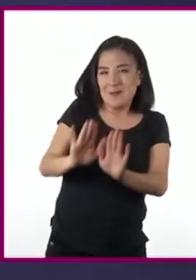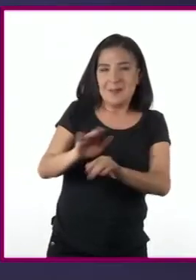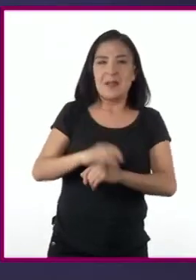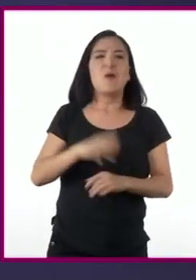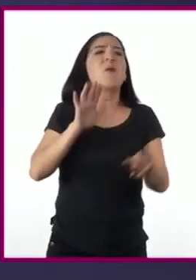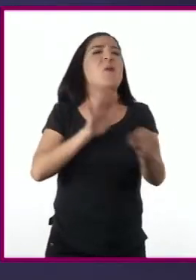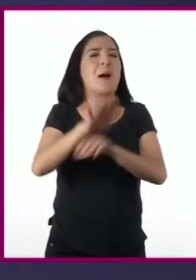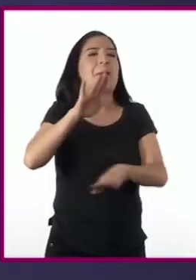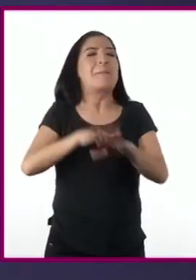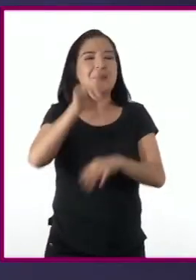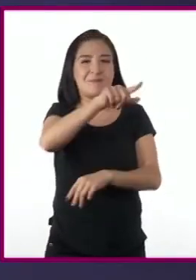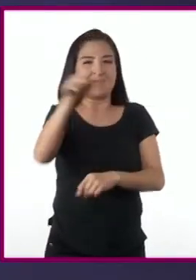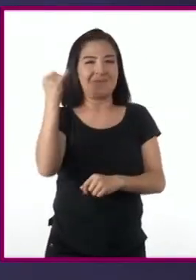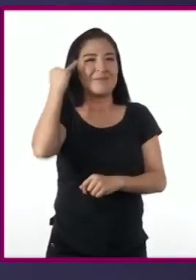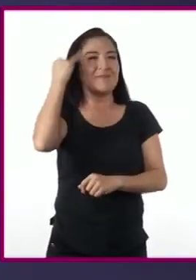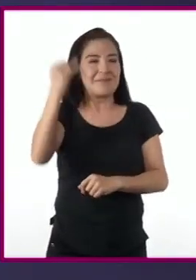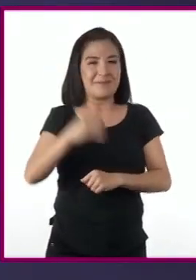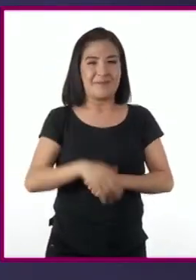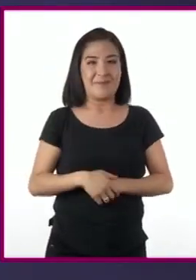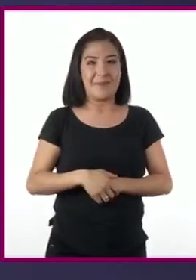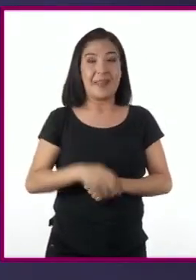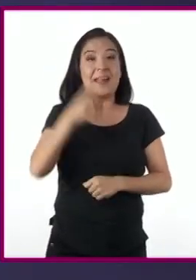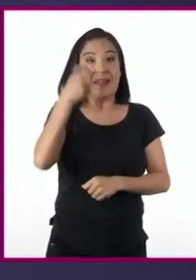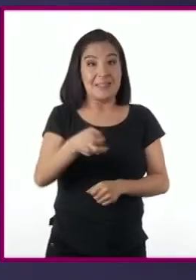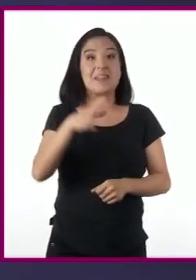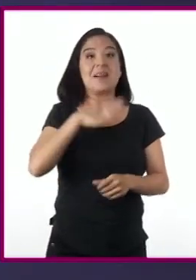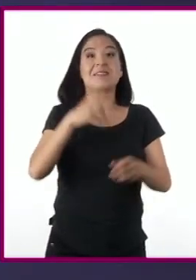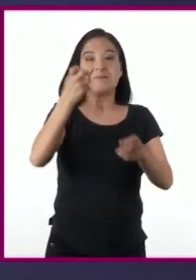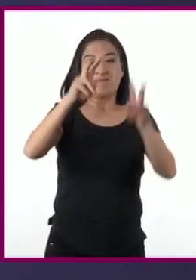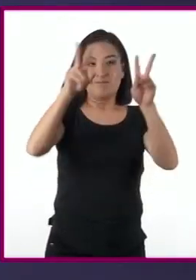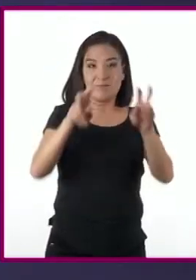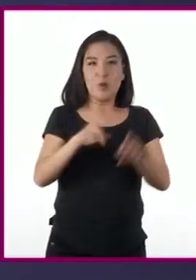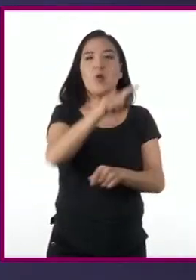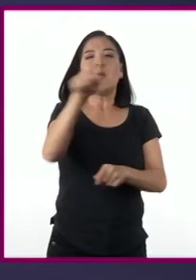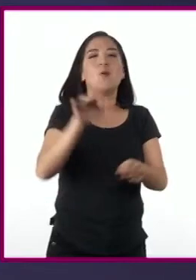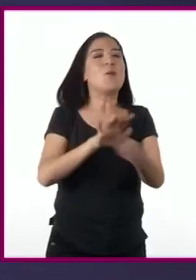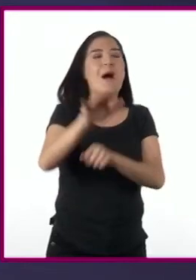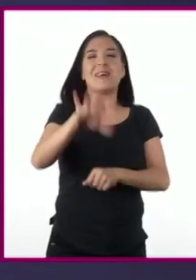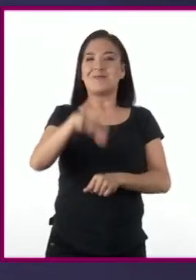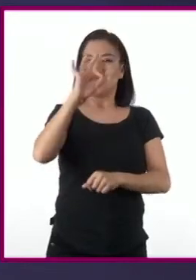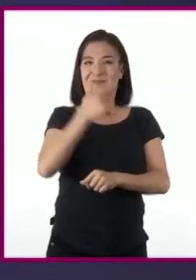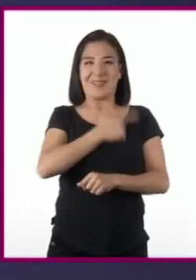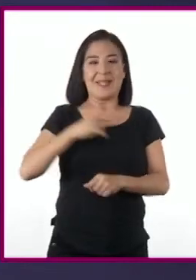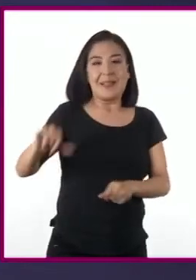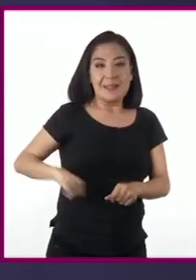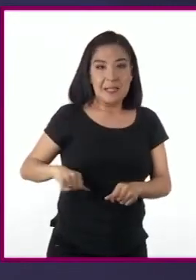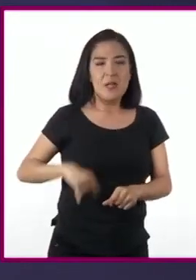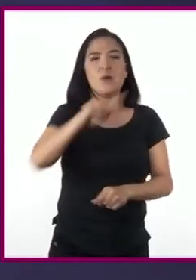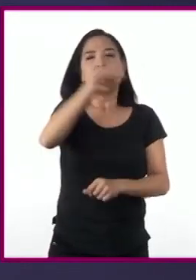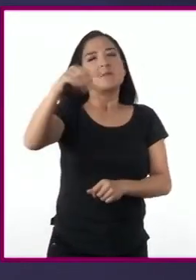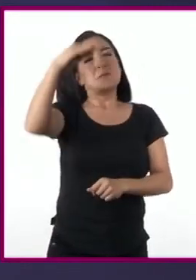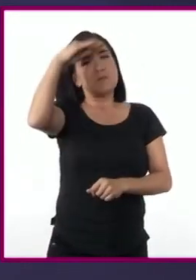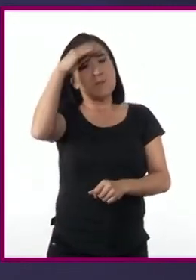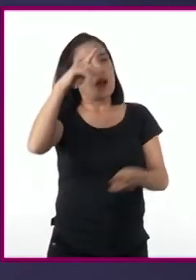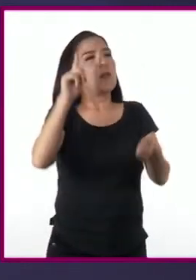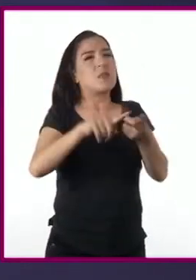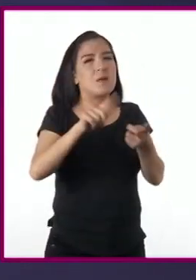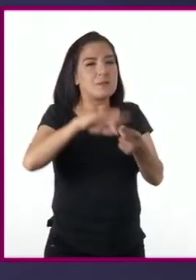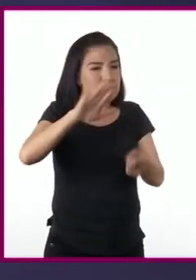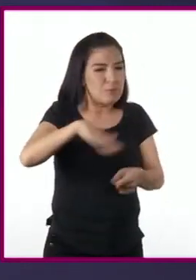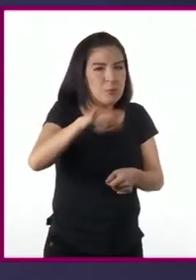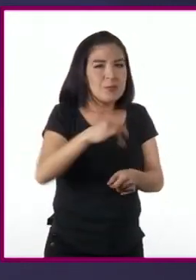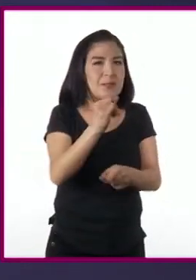imaginan? Ahora bien, evoquen ese tema que ahora mismo les interesa mucho y piensen dónde han buscado